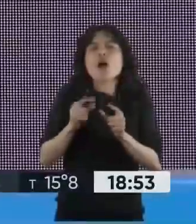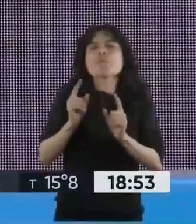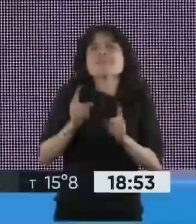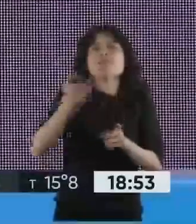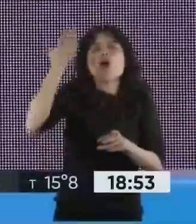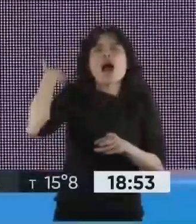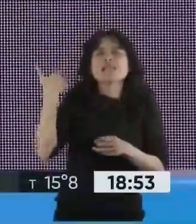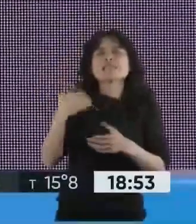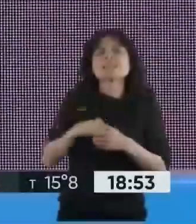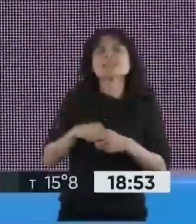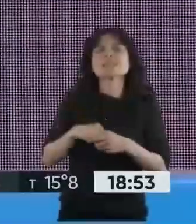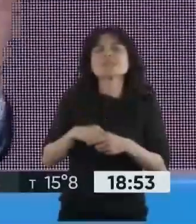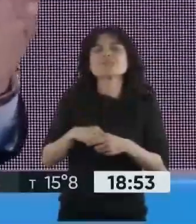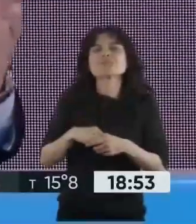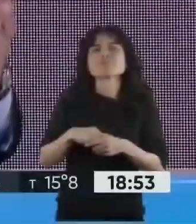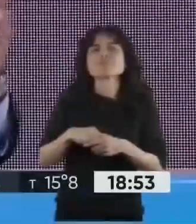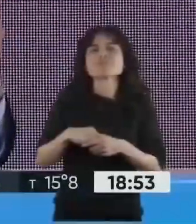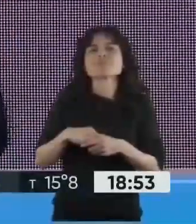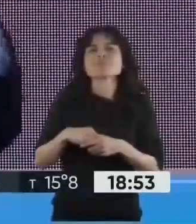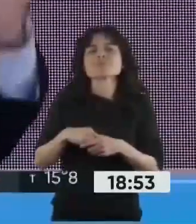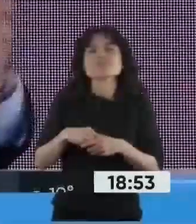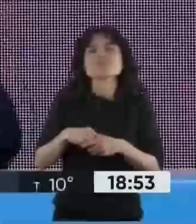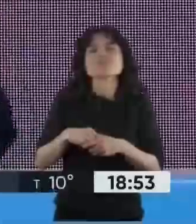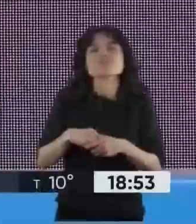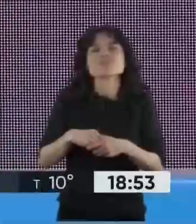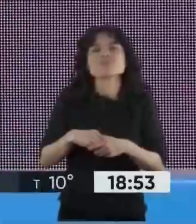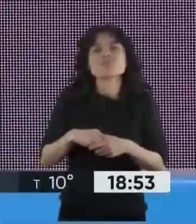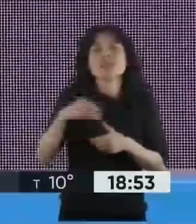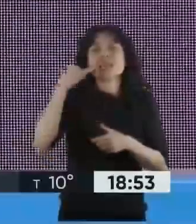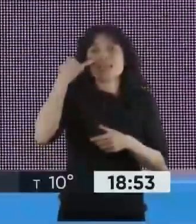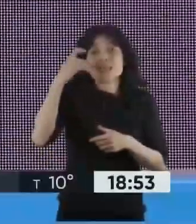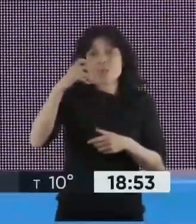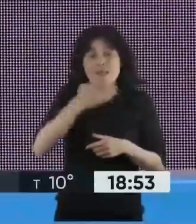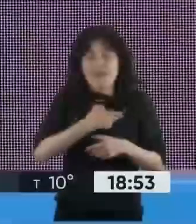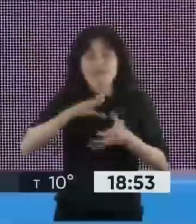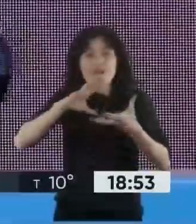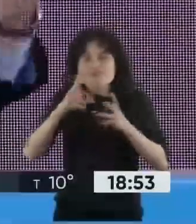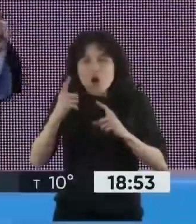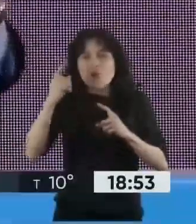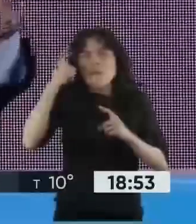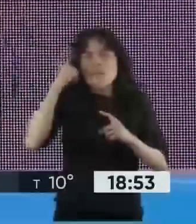YPF, la idea que le dio históricamente vida, que es